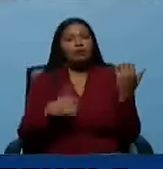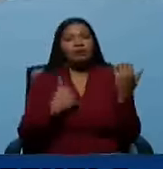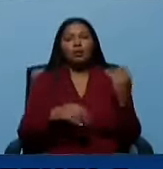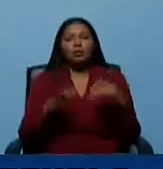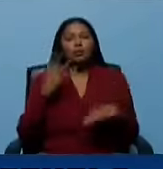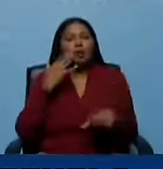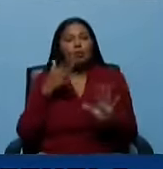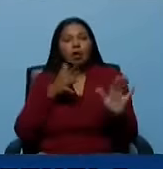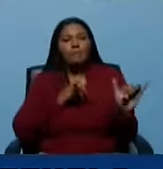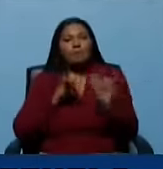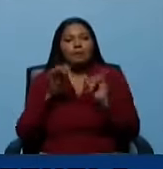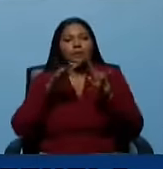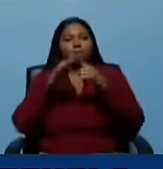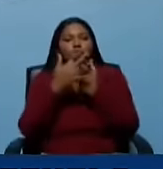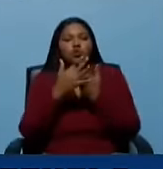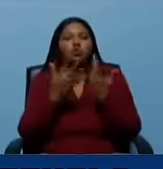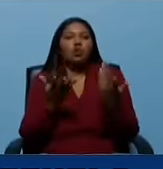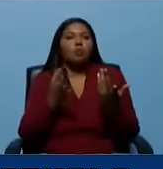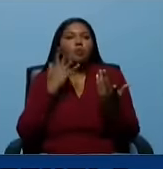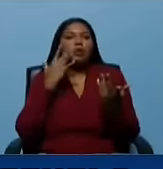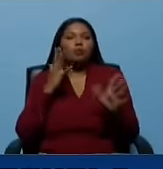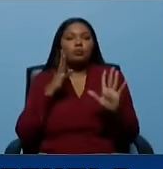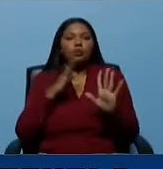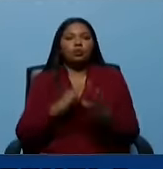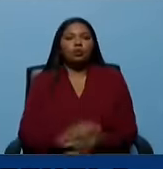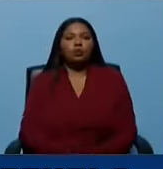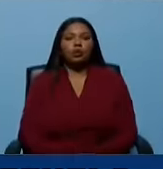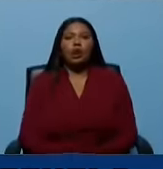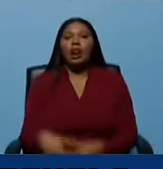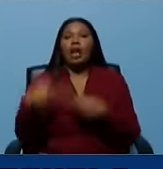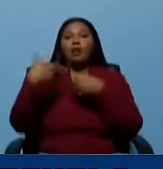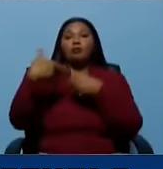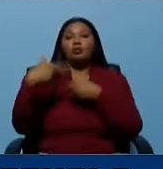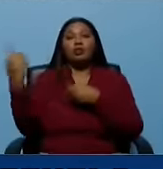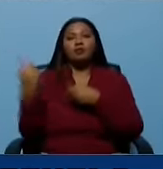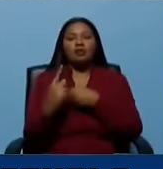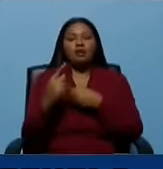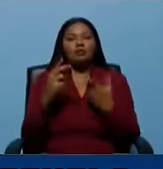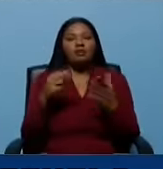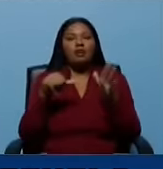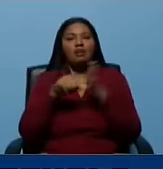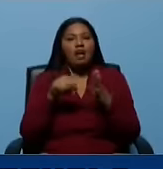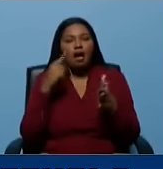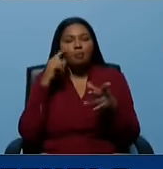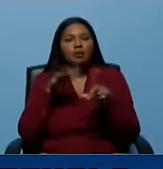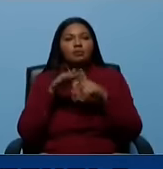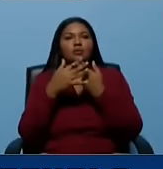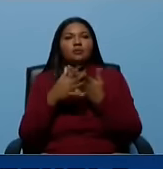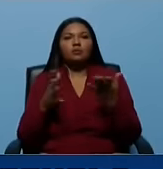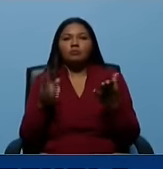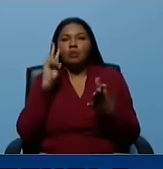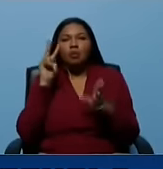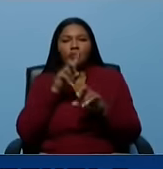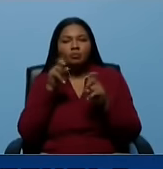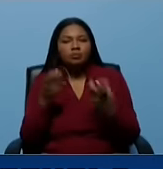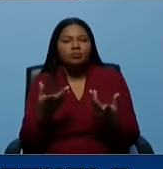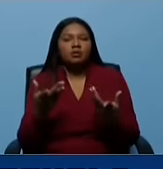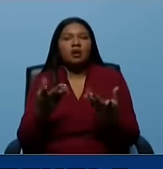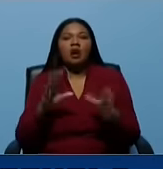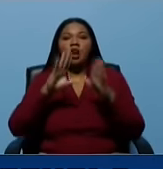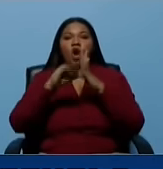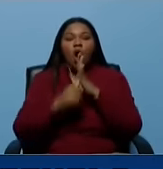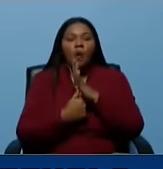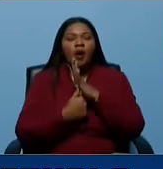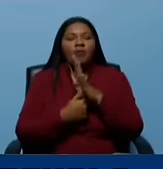ejemplo con la con la gasolina que venía de Irán Acuérdese que también nosotros nosotros tuvimos robo de